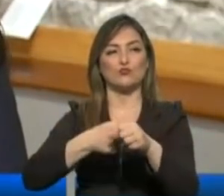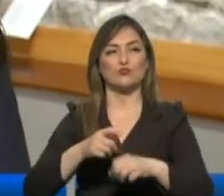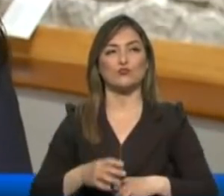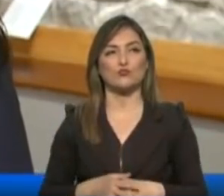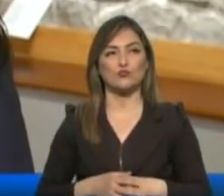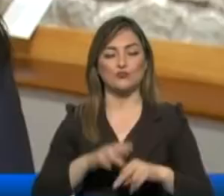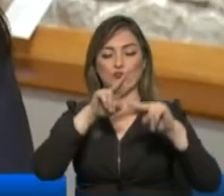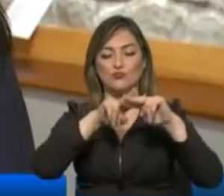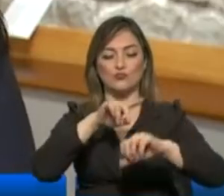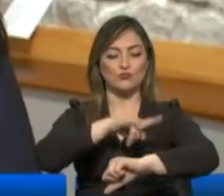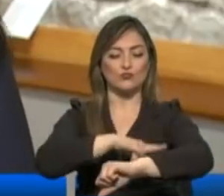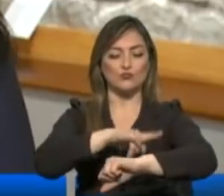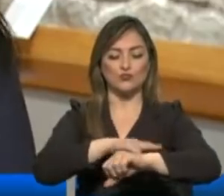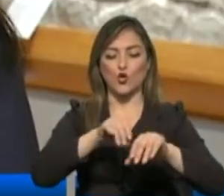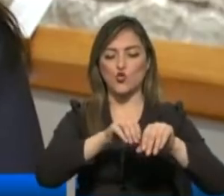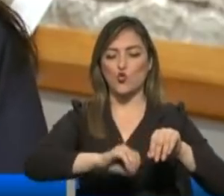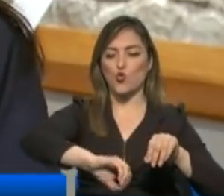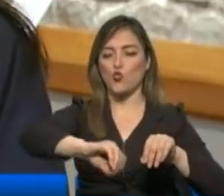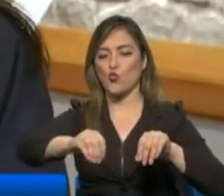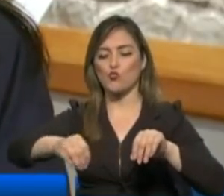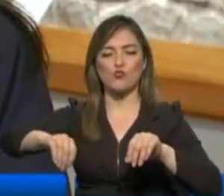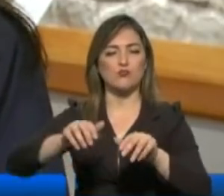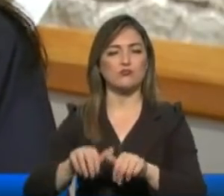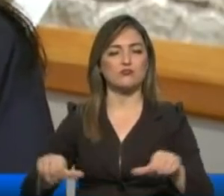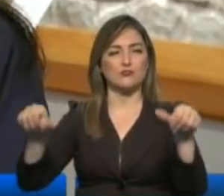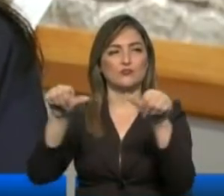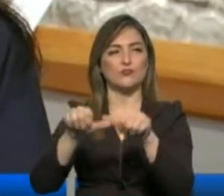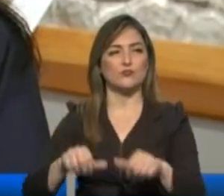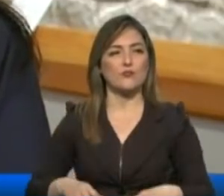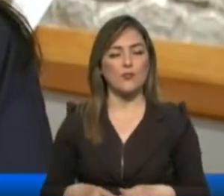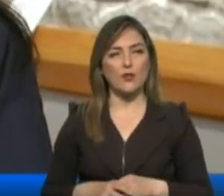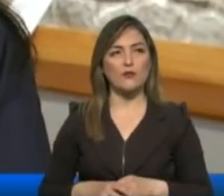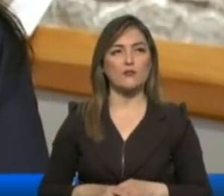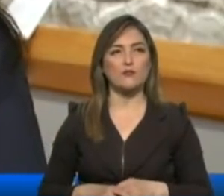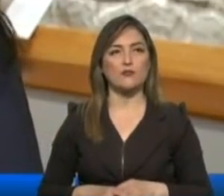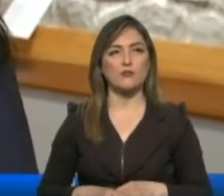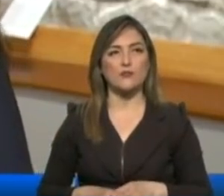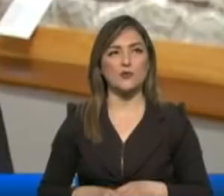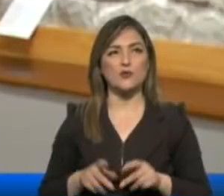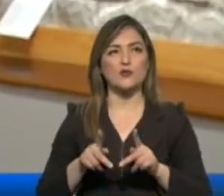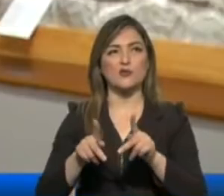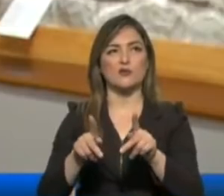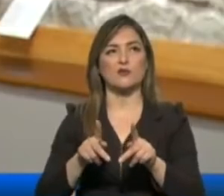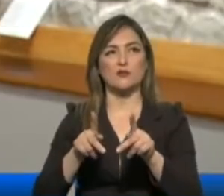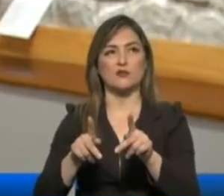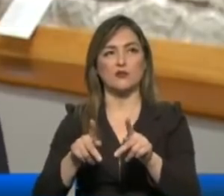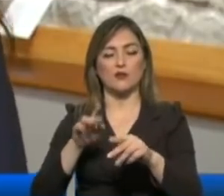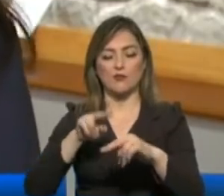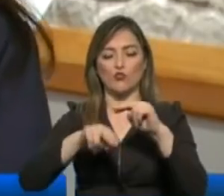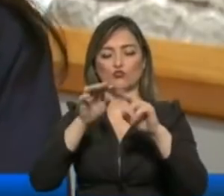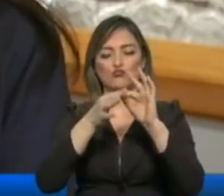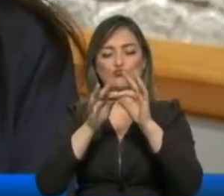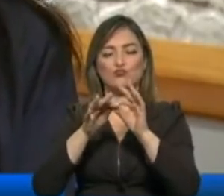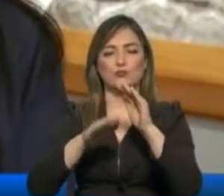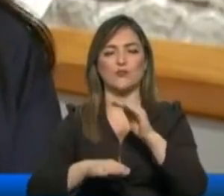revisión de instalaciones sanitarias, y hay un área para este permiso de intervenciones menores. Del